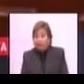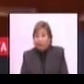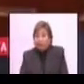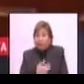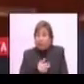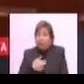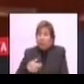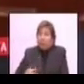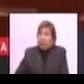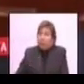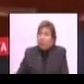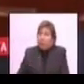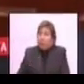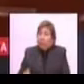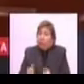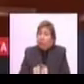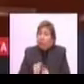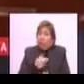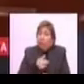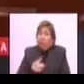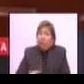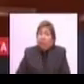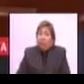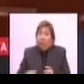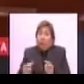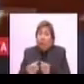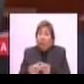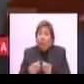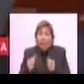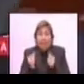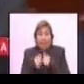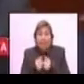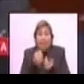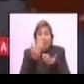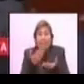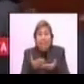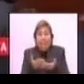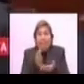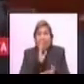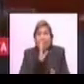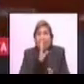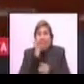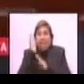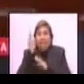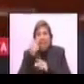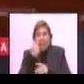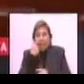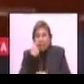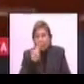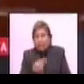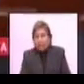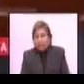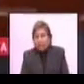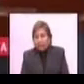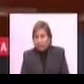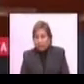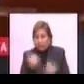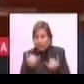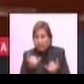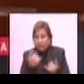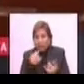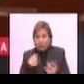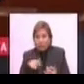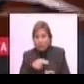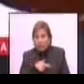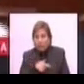Presidente, cuando el señor presidente del Consejo de Ministros terminó de dar su punto de vista, hoy,